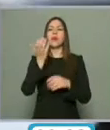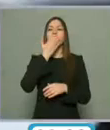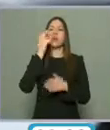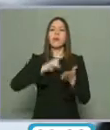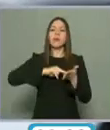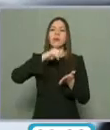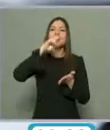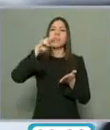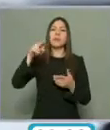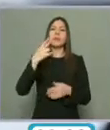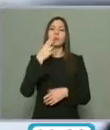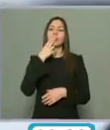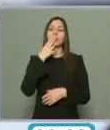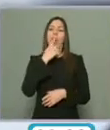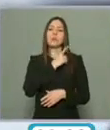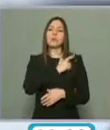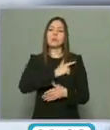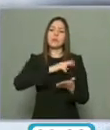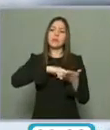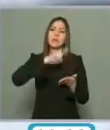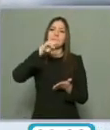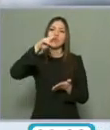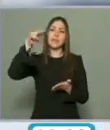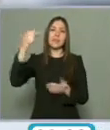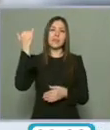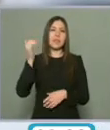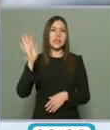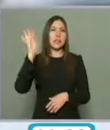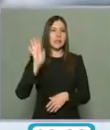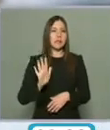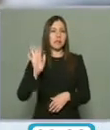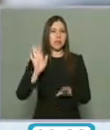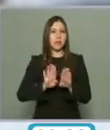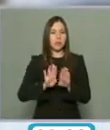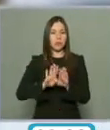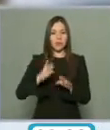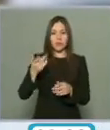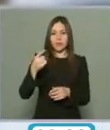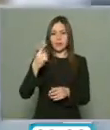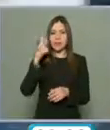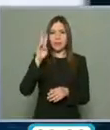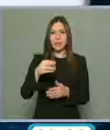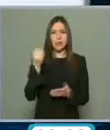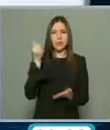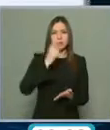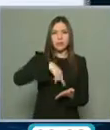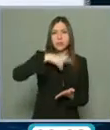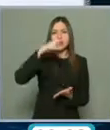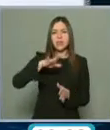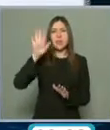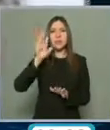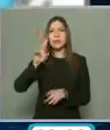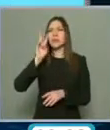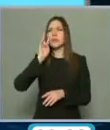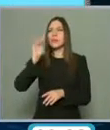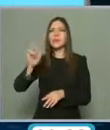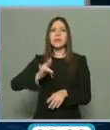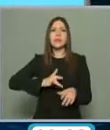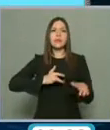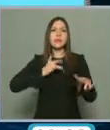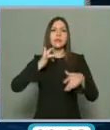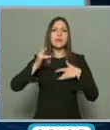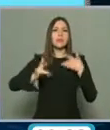manera apasionada y diríamos que casi desaforada. Sí. Pintaba como percibiendo,